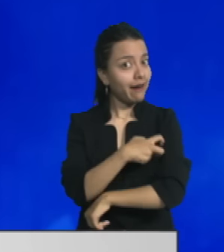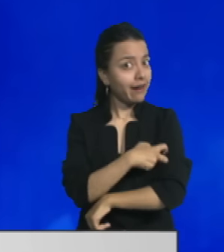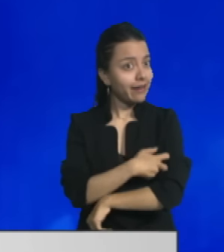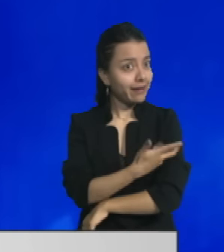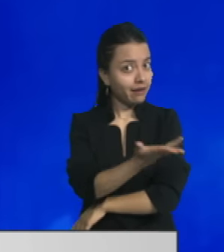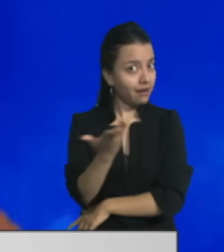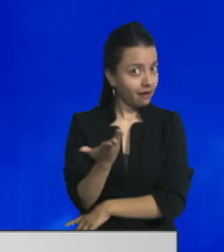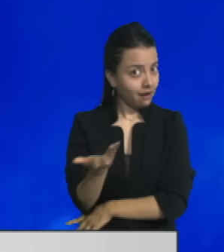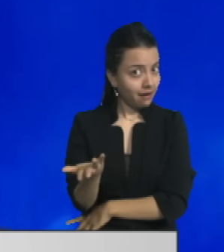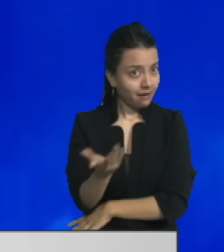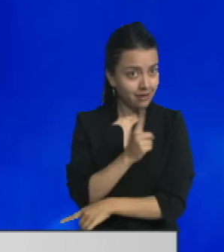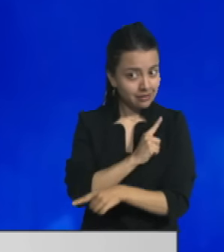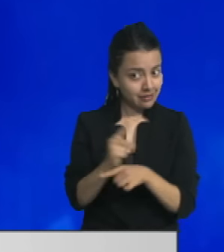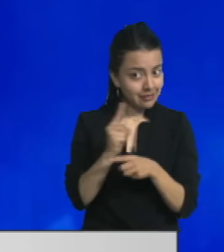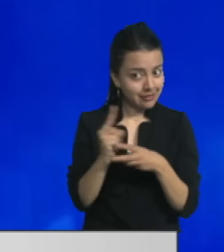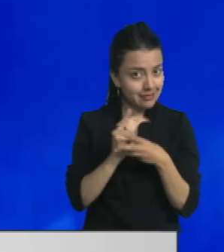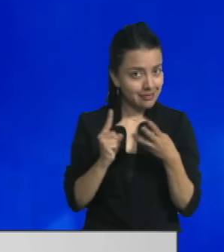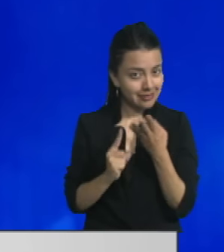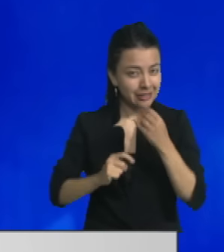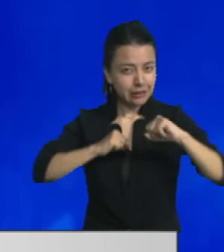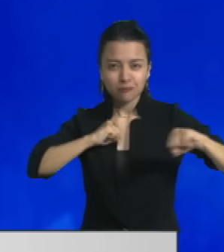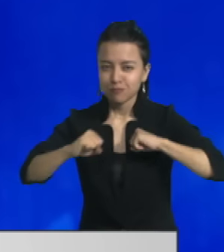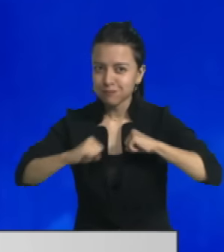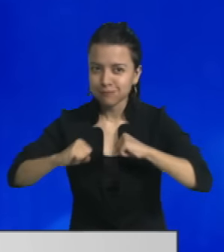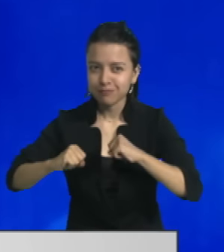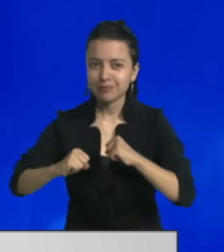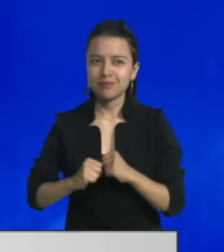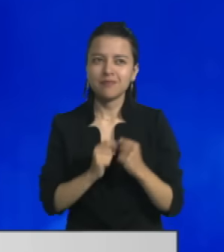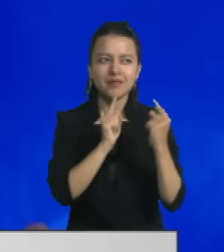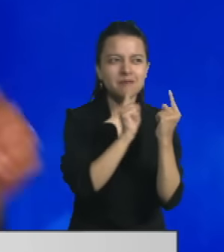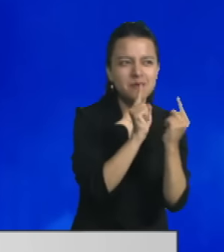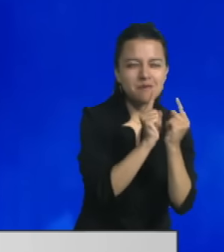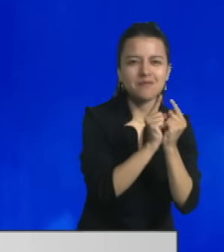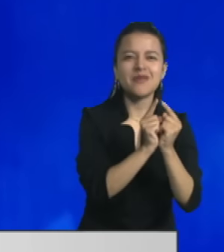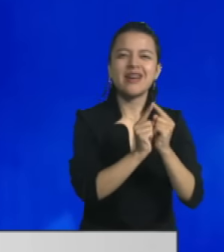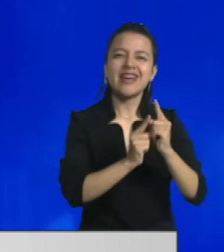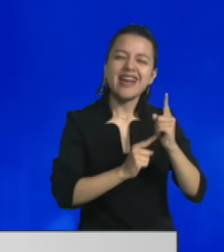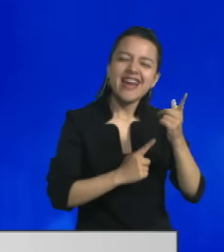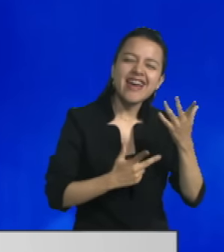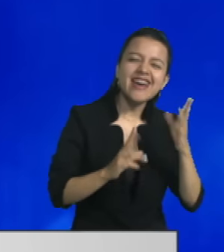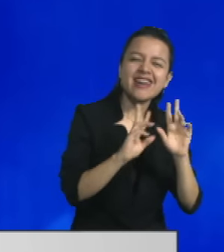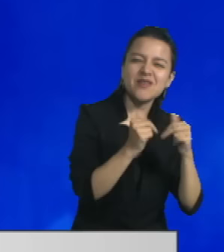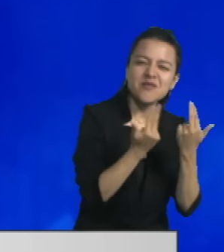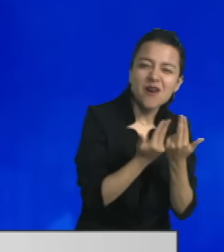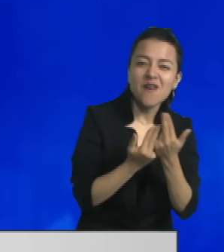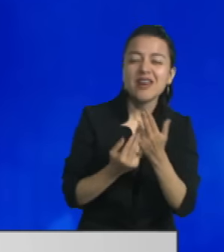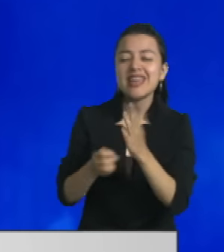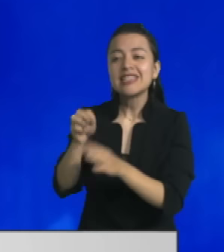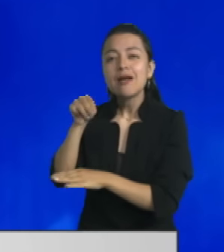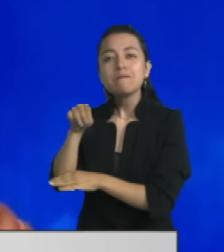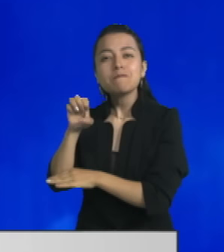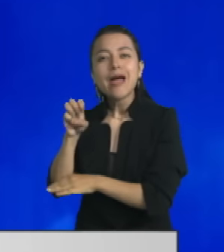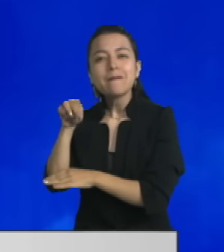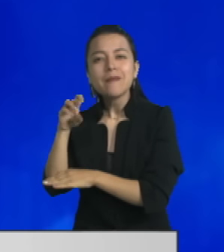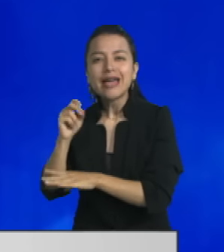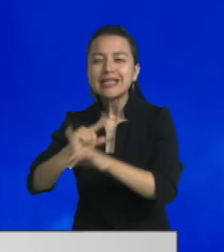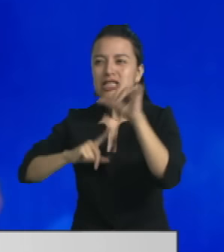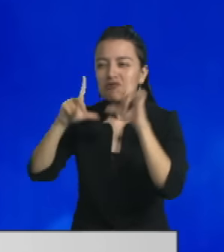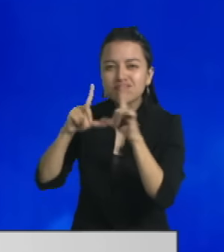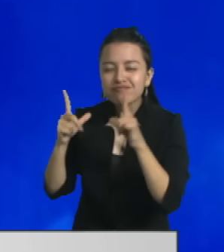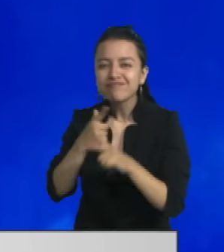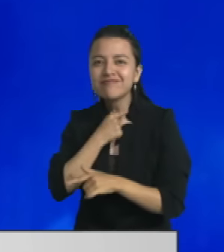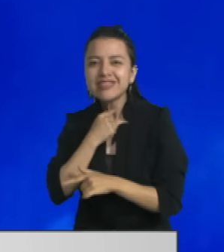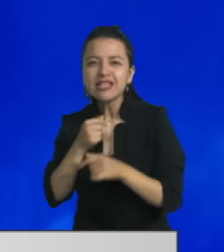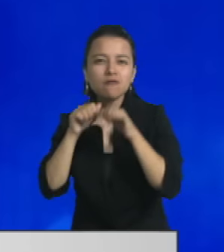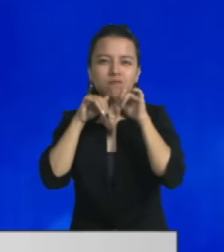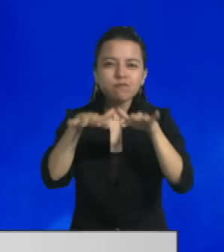tener en las últimas semanas por todas las reuniones y los memes est seguirá siendo una